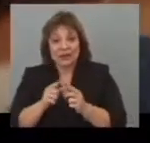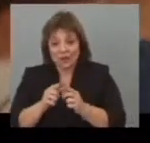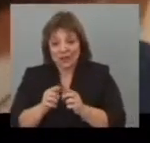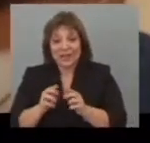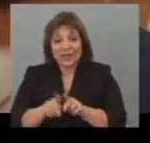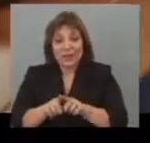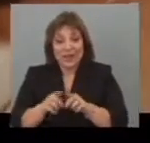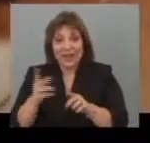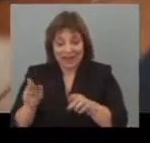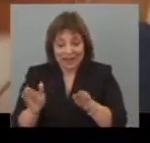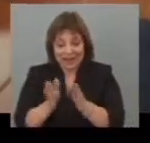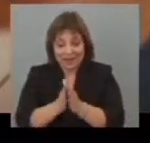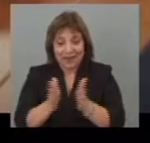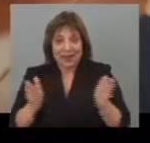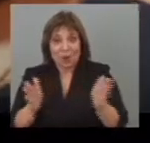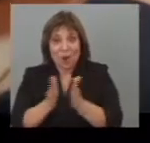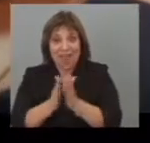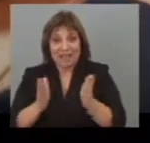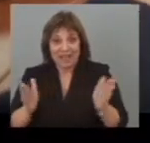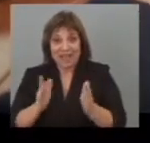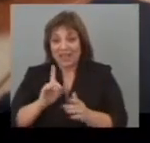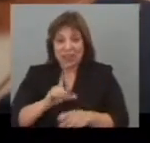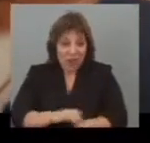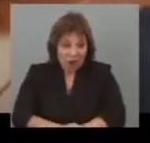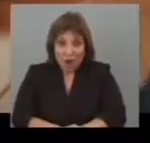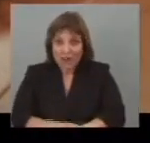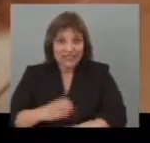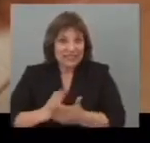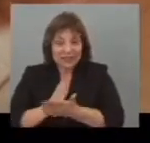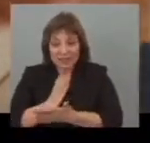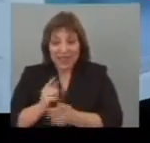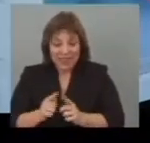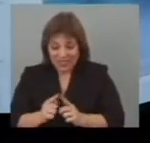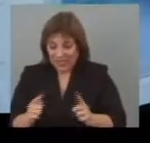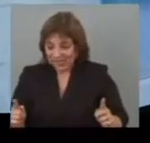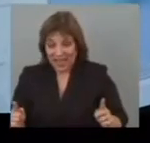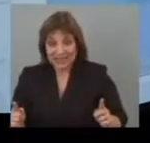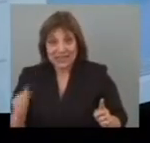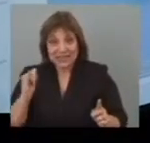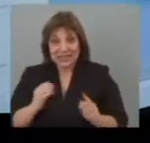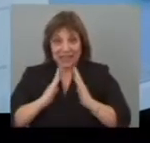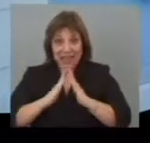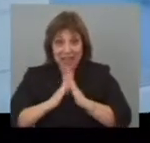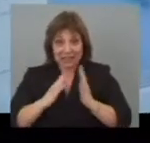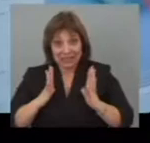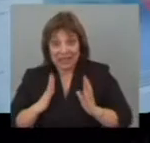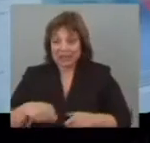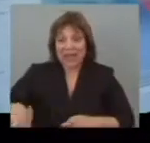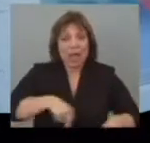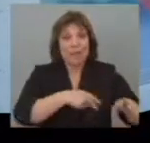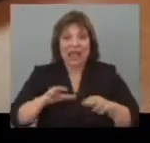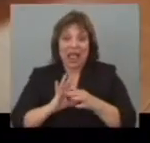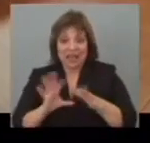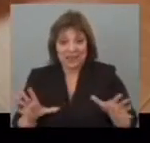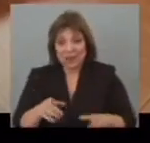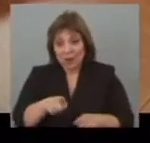dispositivo. Esto tiene cierta movilidad, o sea que no es que siempre tiene que estar al lado, sino que tiene una distancia para que la persona, si está en su casa, pueda moverse libremente.